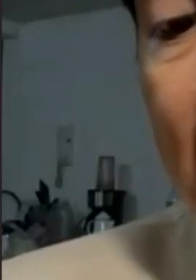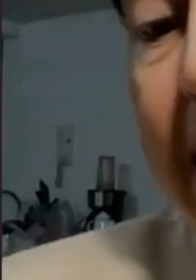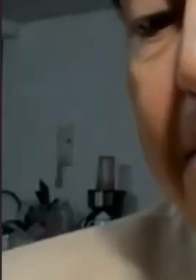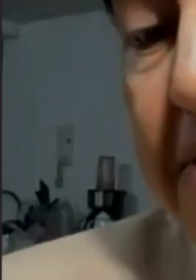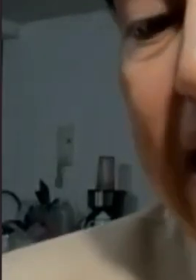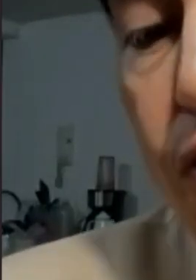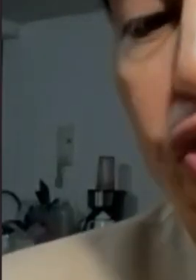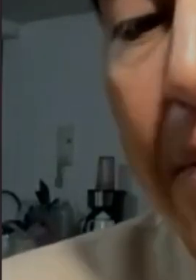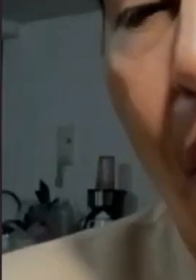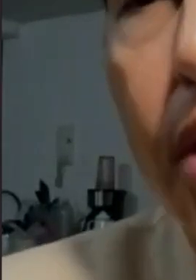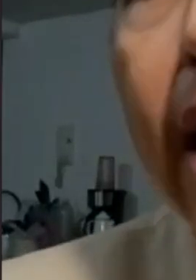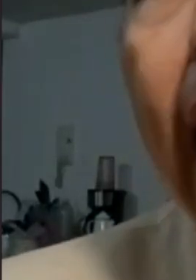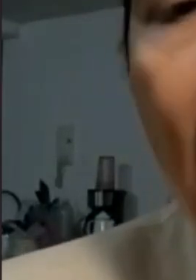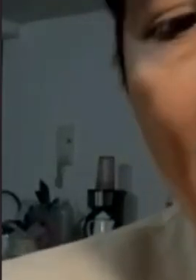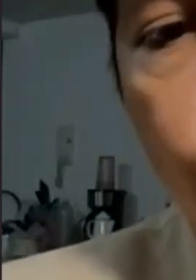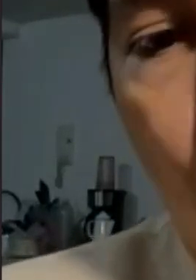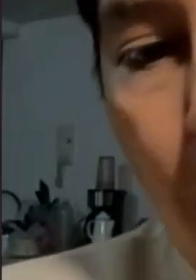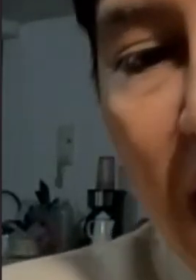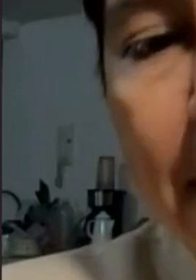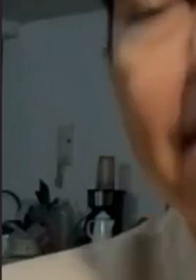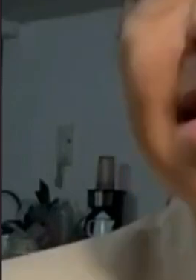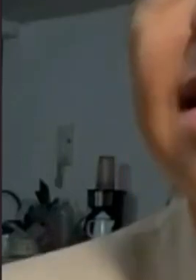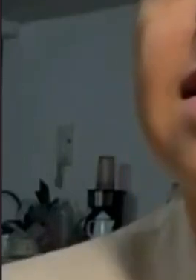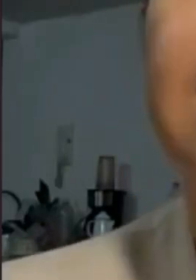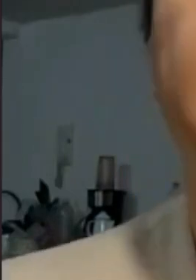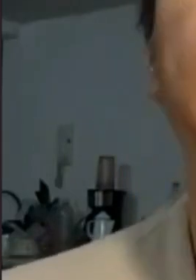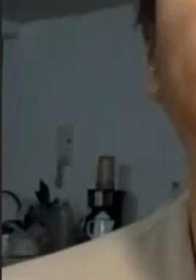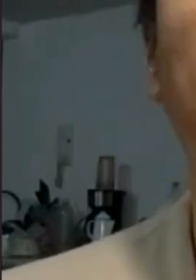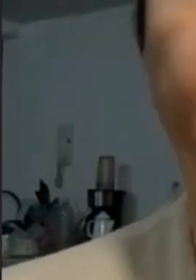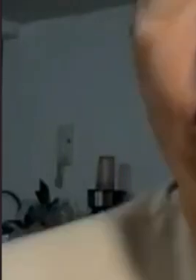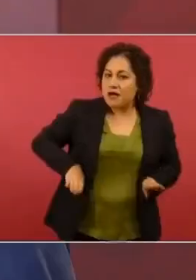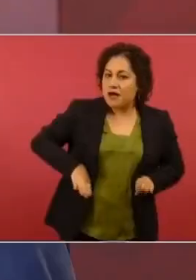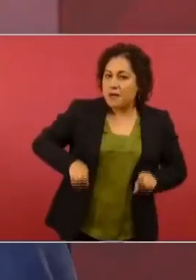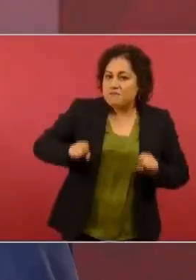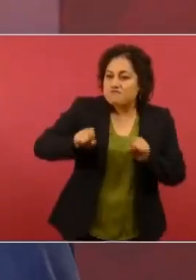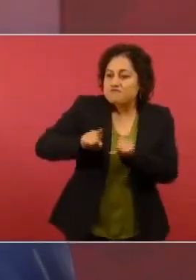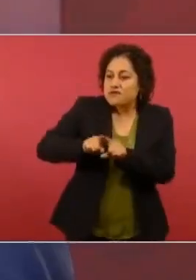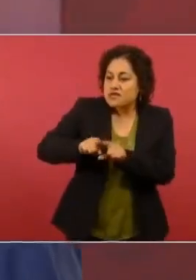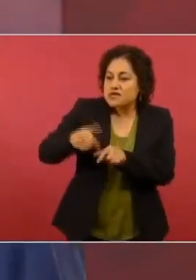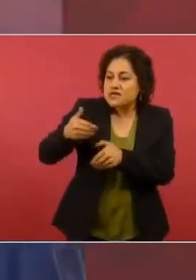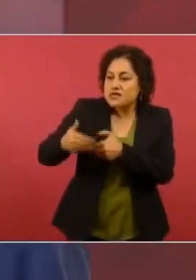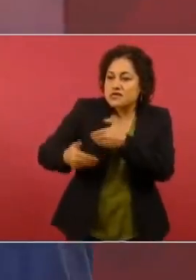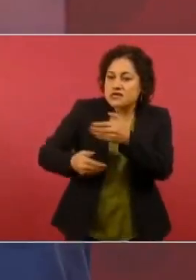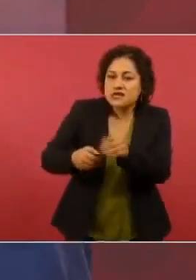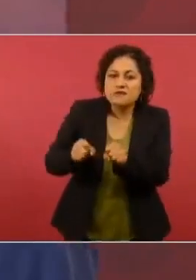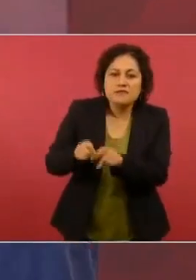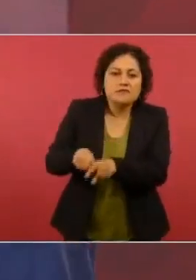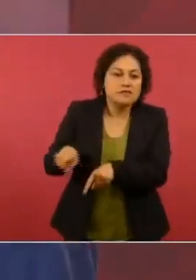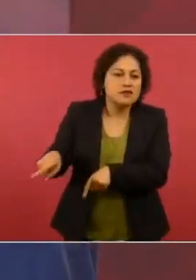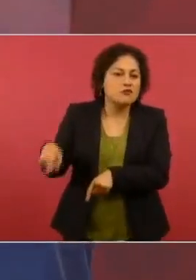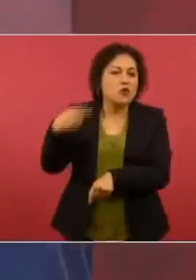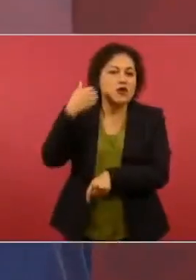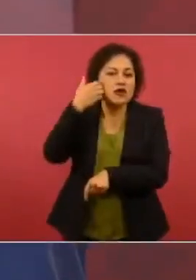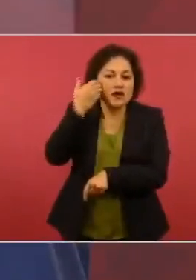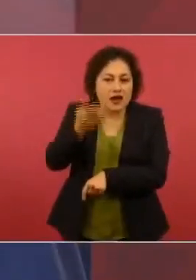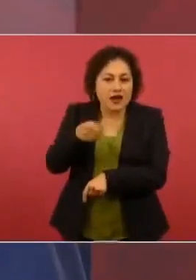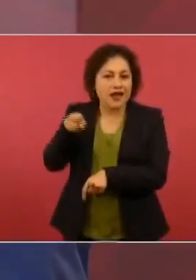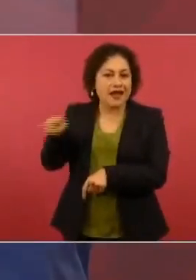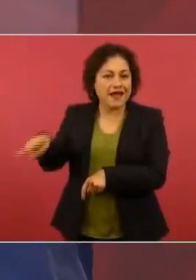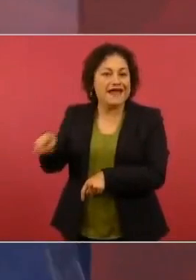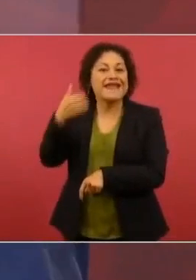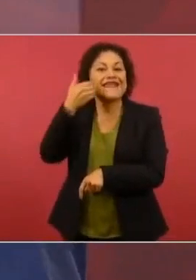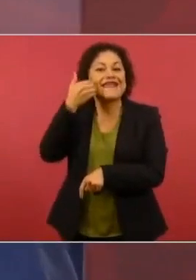también tiene cierto temor a tomar medidas inmediatas, porque bueno, sabemos que cuando se destapa un caso como